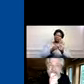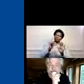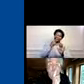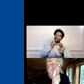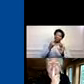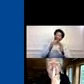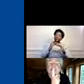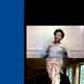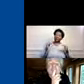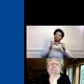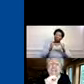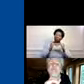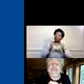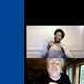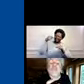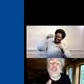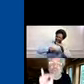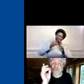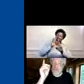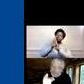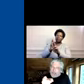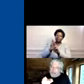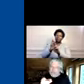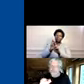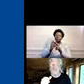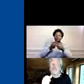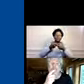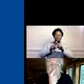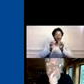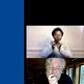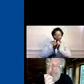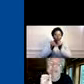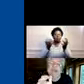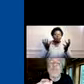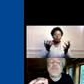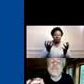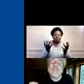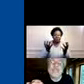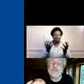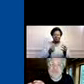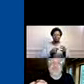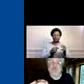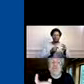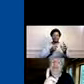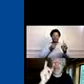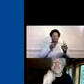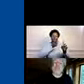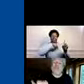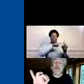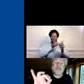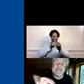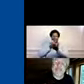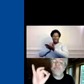un respeto igualmente profundo. Y comienza con la noción, digamos, de que ayudar a las personas